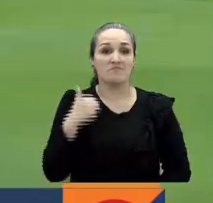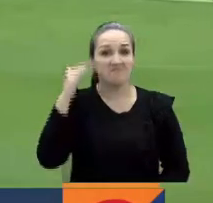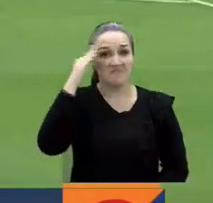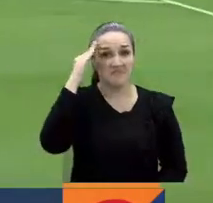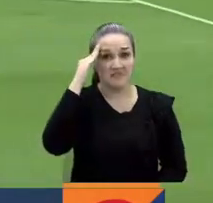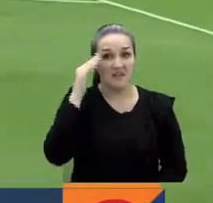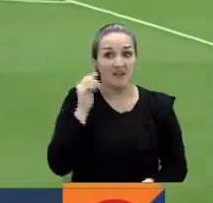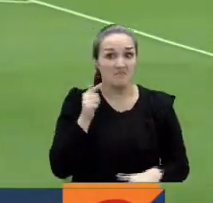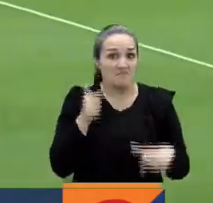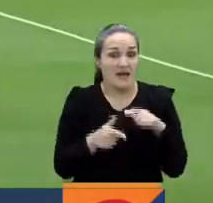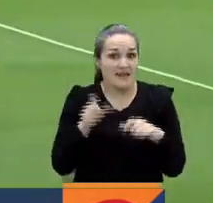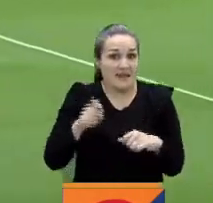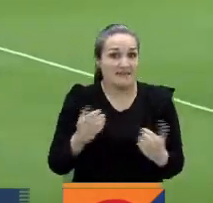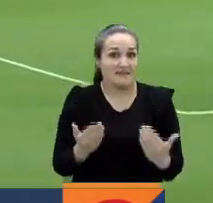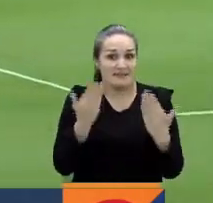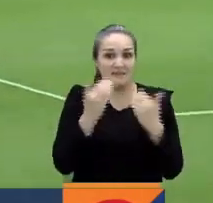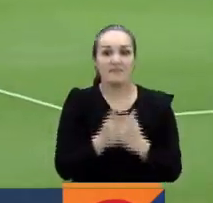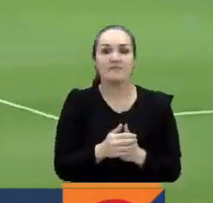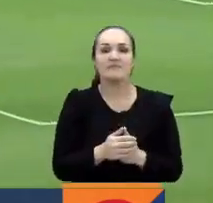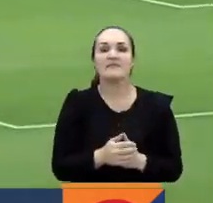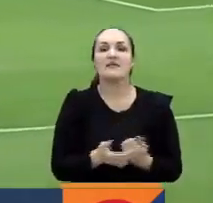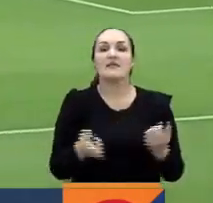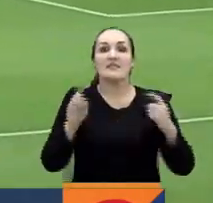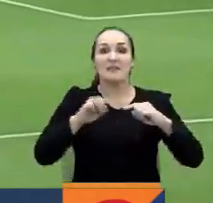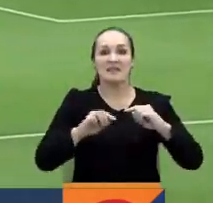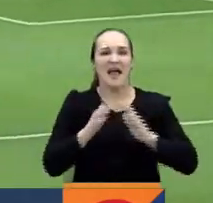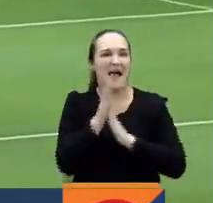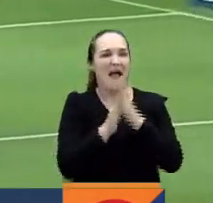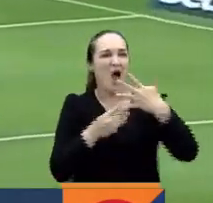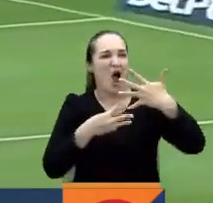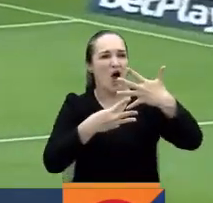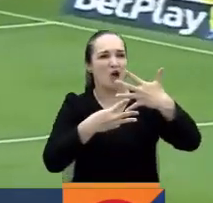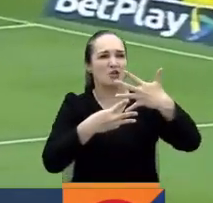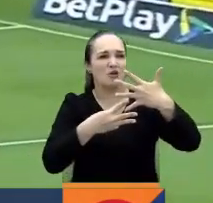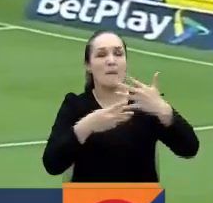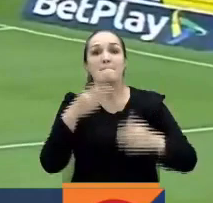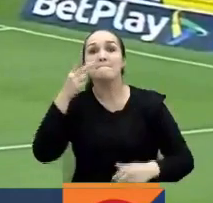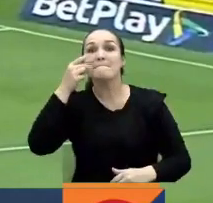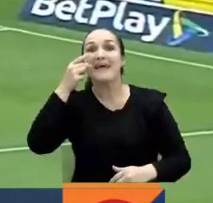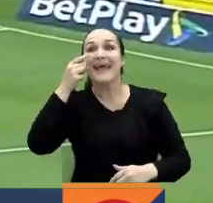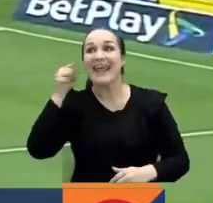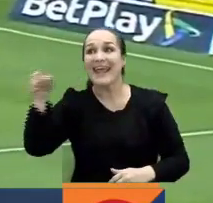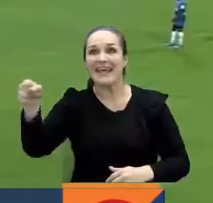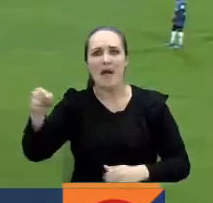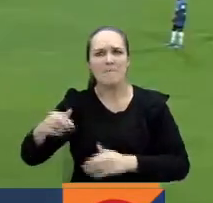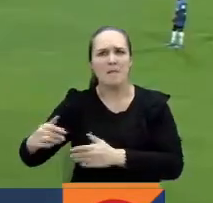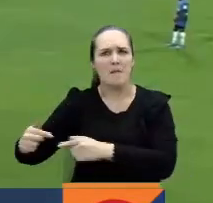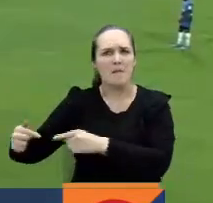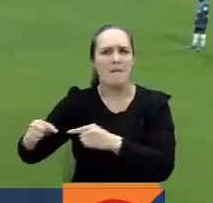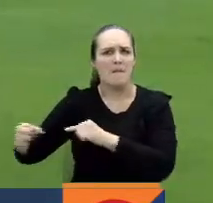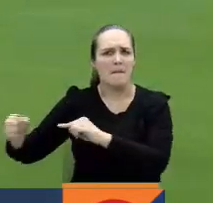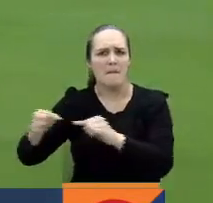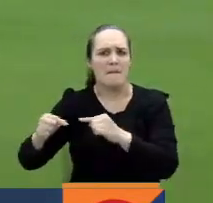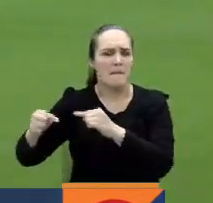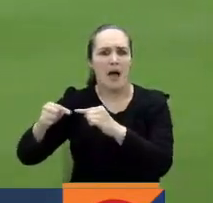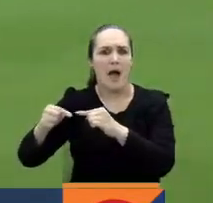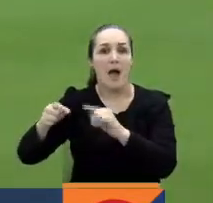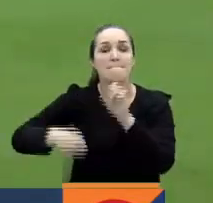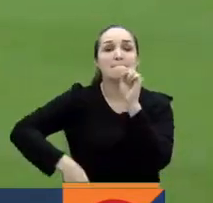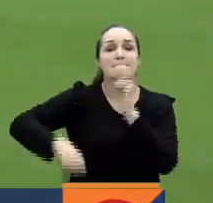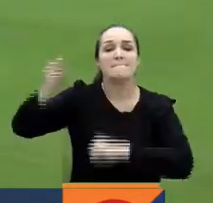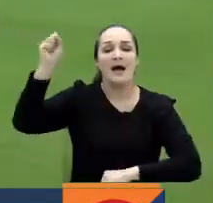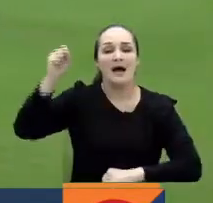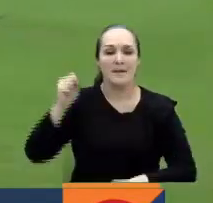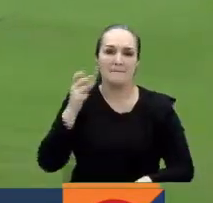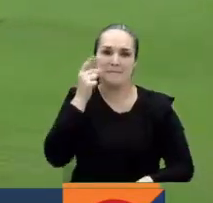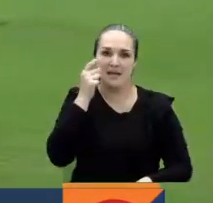ganar. Celebró por 2 horas su ingreso a los 8 porque Pereira, que aunque comenzó perdiendo en Ibagué con tanto de Andrés Ibargüen, terminó ganando con goles